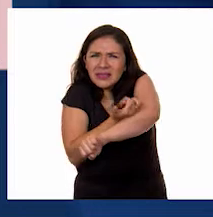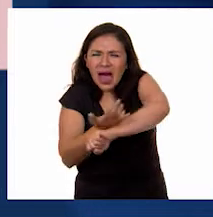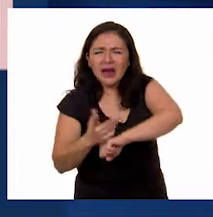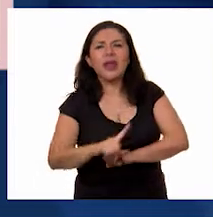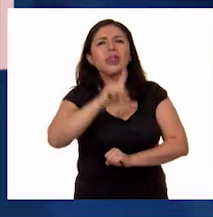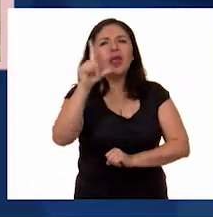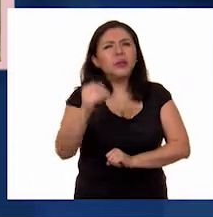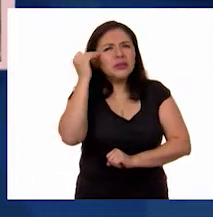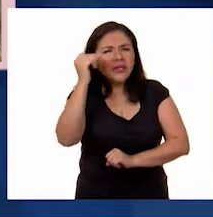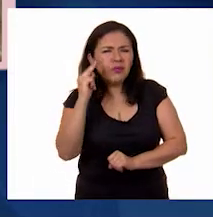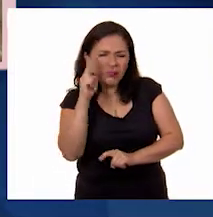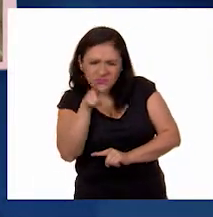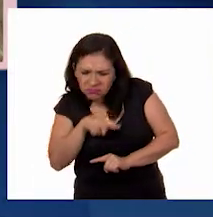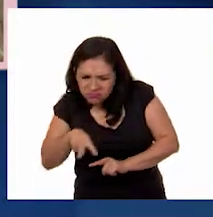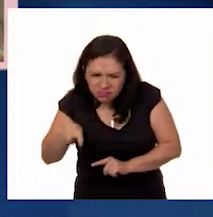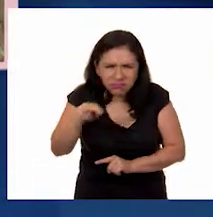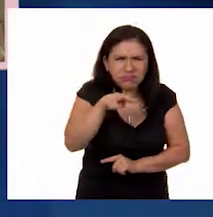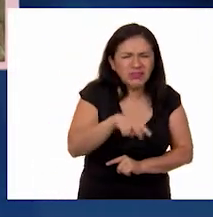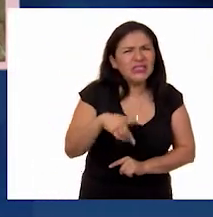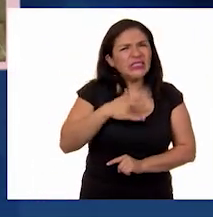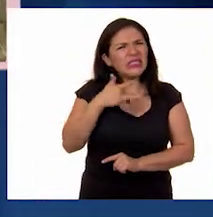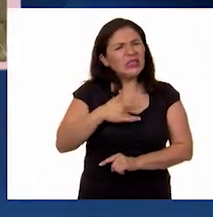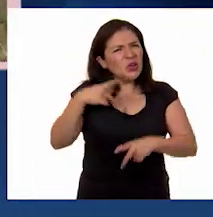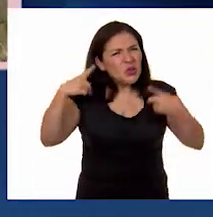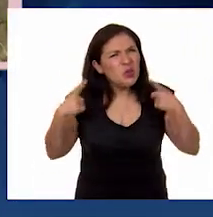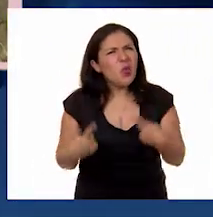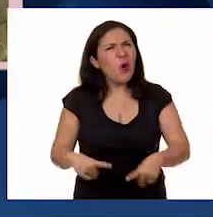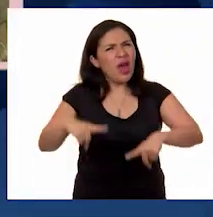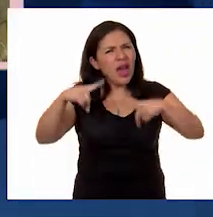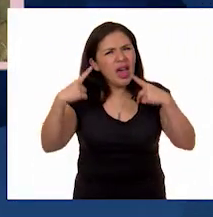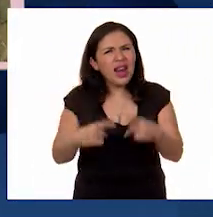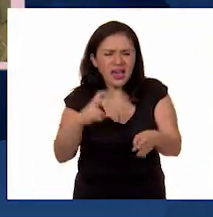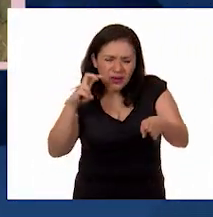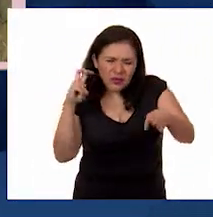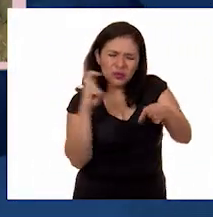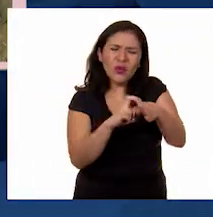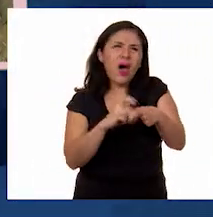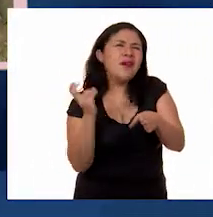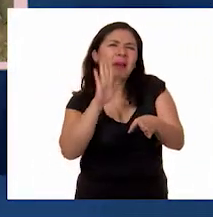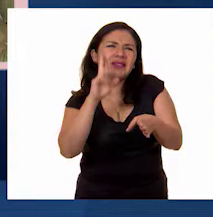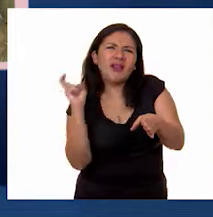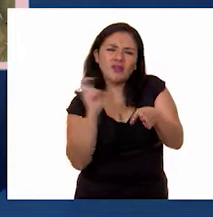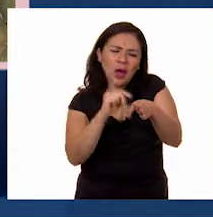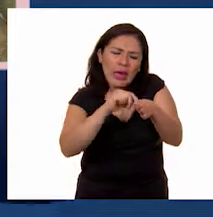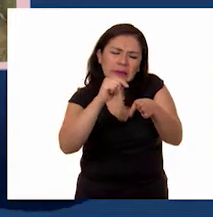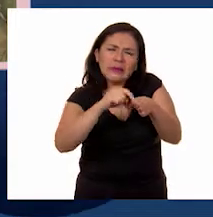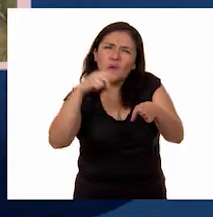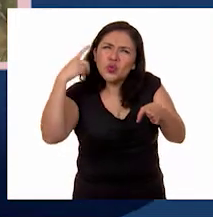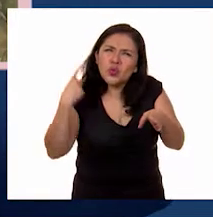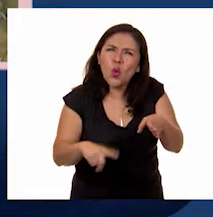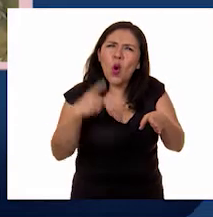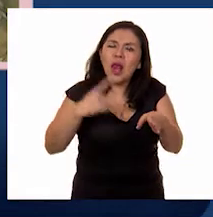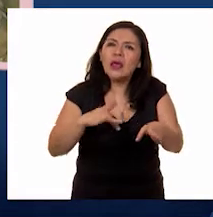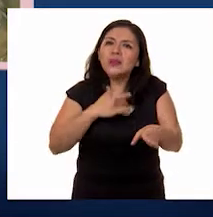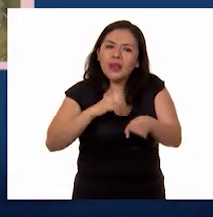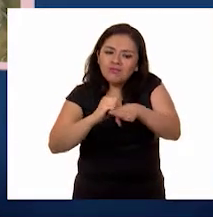un instante contempló. Un dolor agudo nacía de los 2 puntitos violetas y comenzaba a invadir todo el